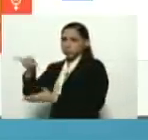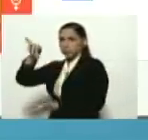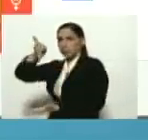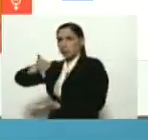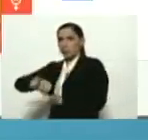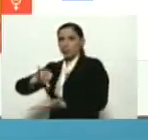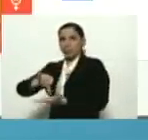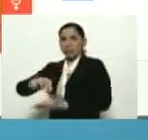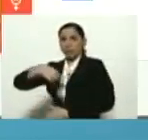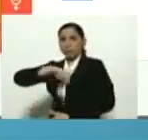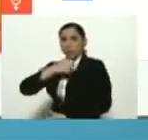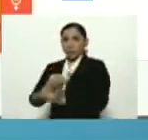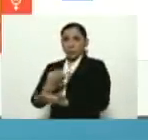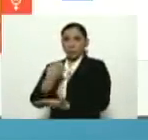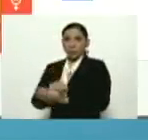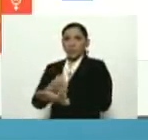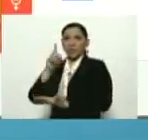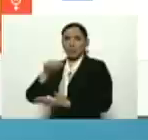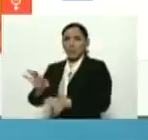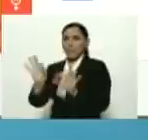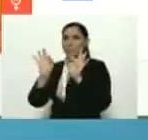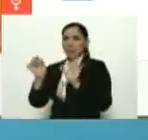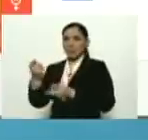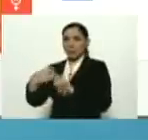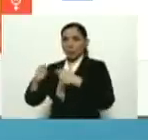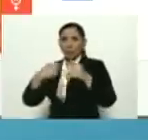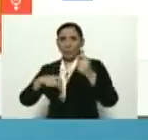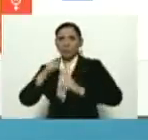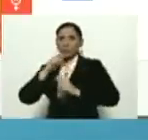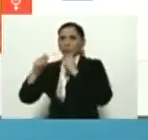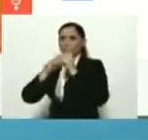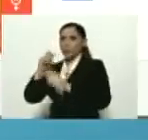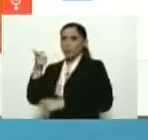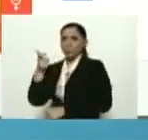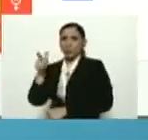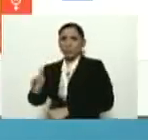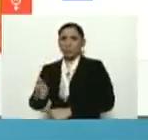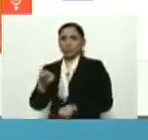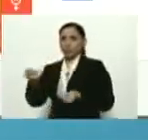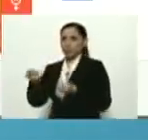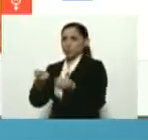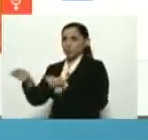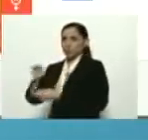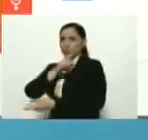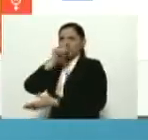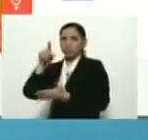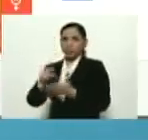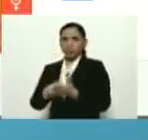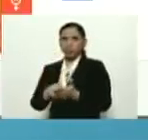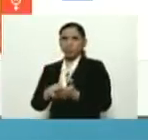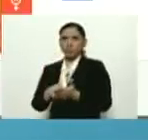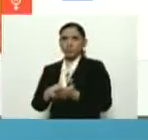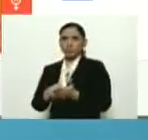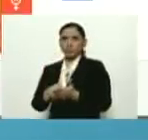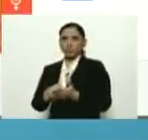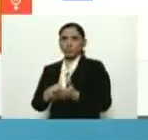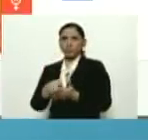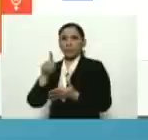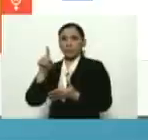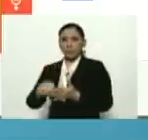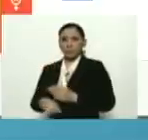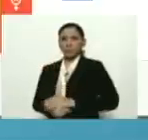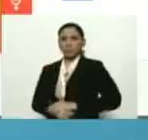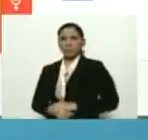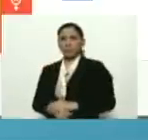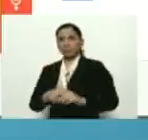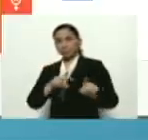nuestra economía, especialmente el comercio, el turismo, el transporte, los servicios en general, y menos realmente a la